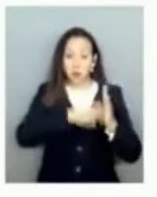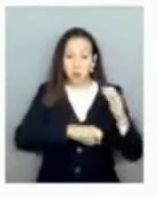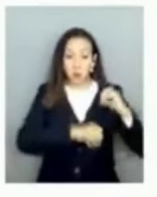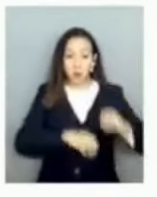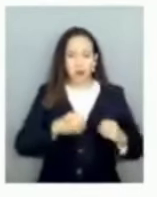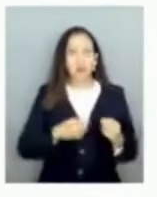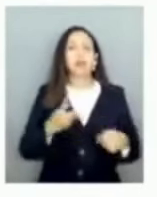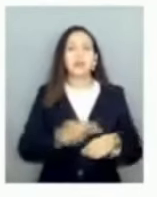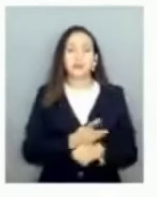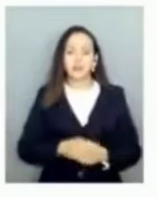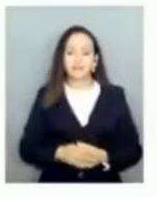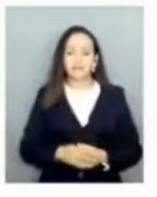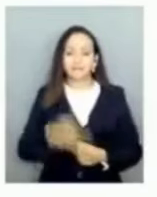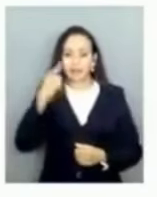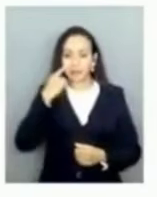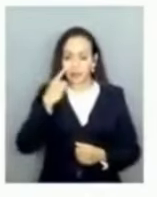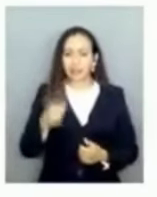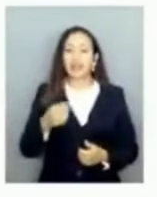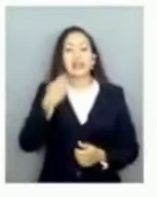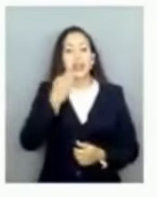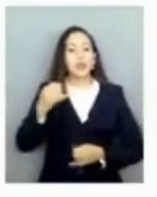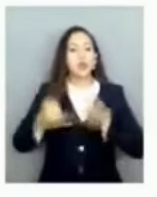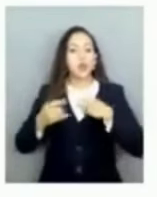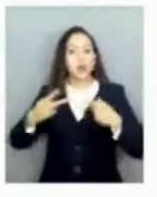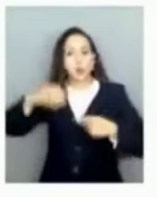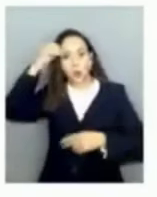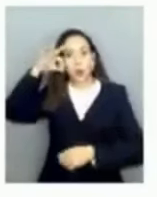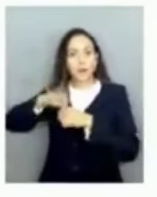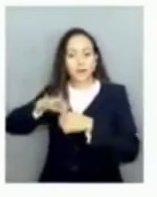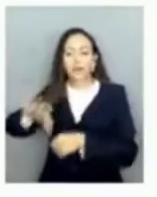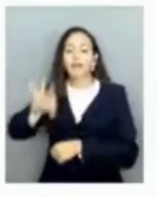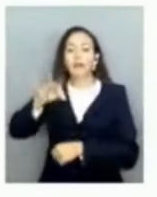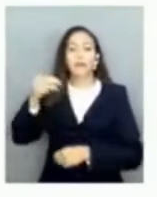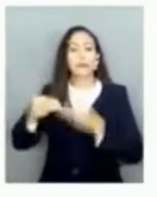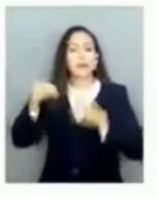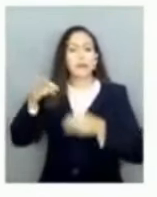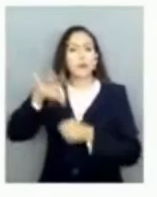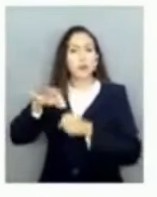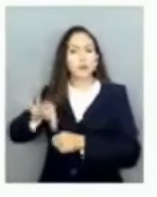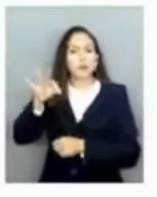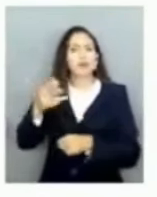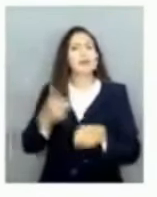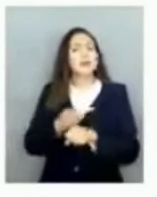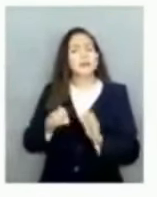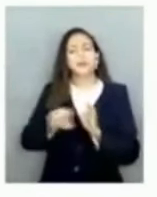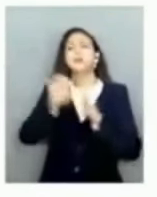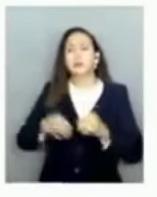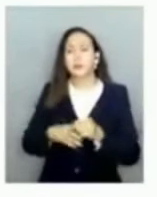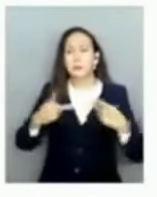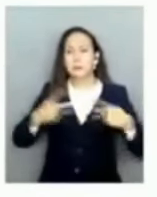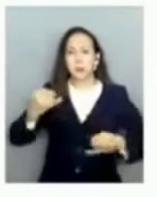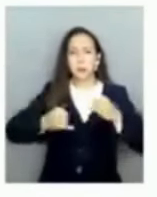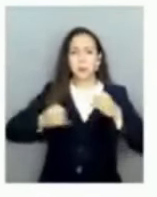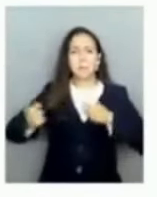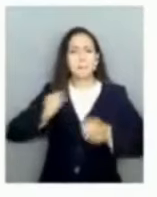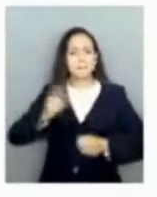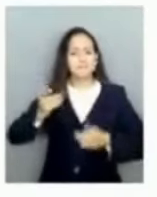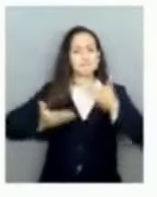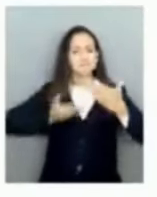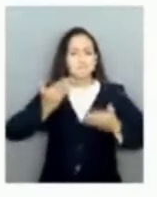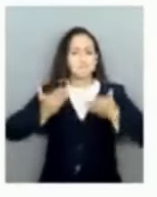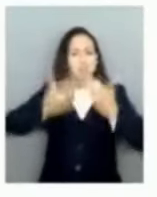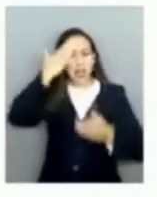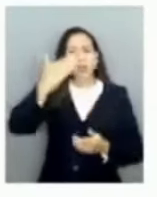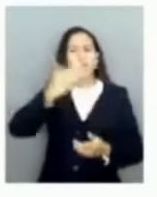capacitada al puesto no llegará la persona que pasó años estudiando preparándose para opositar sino la